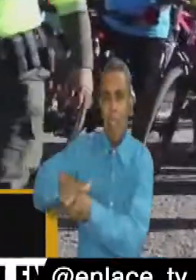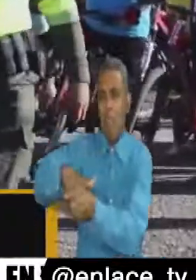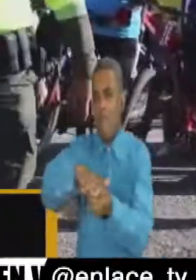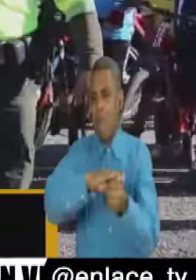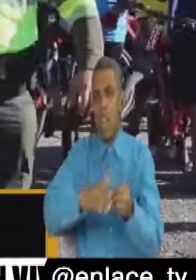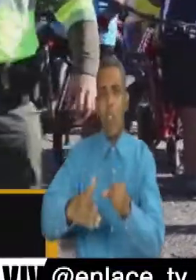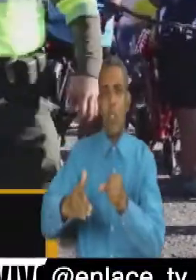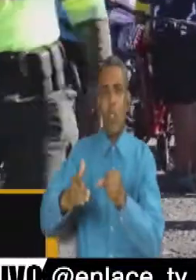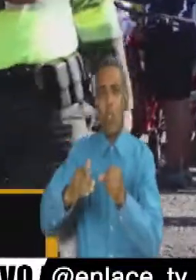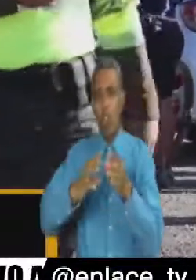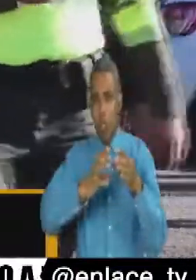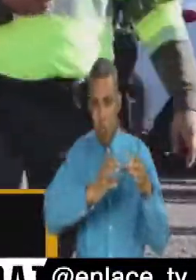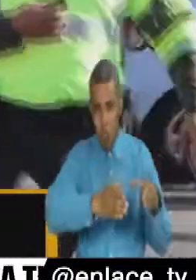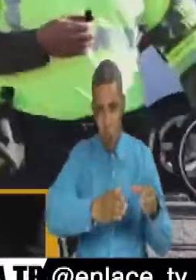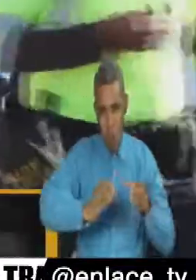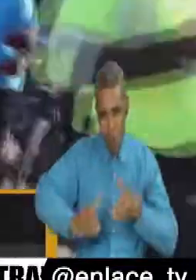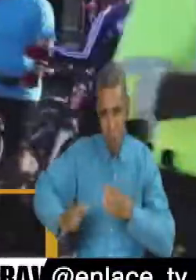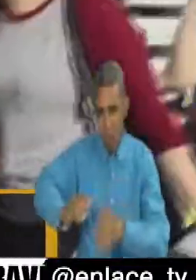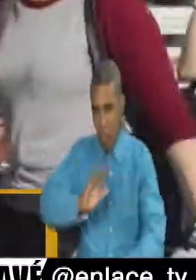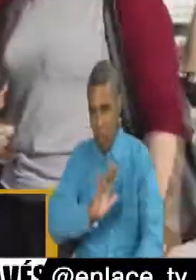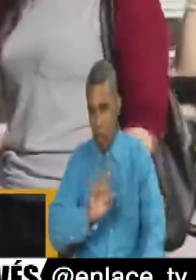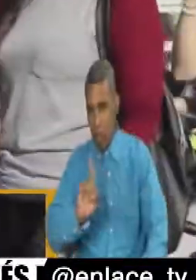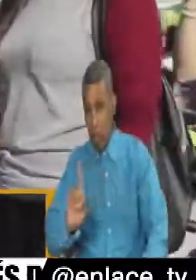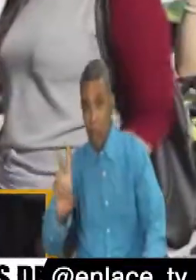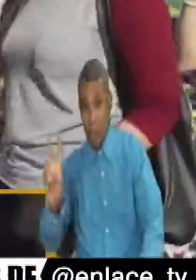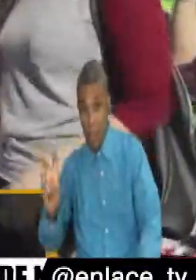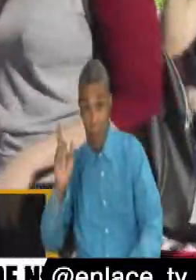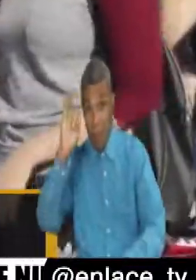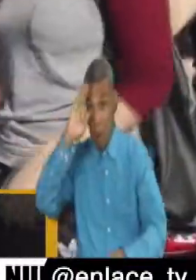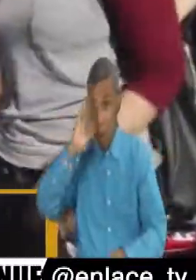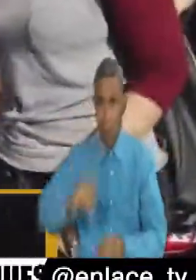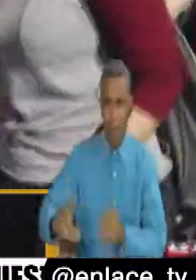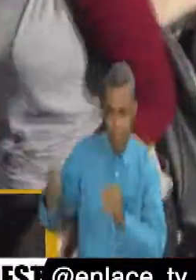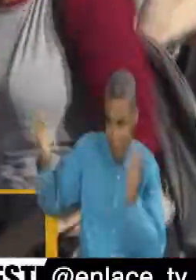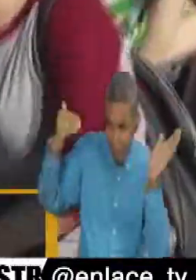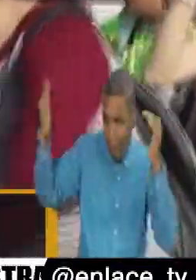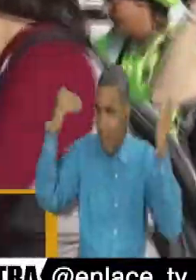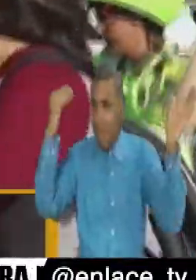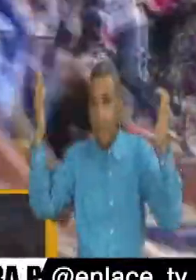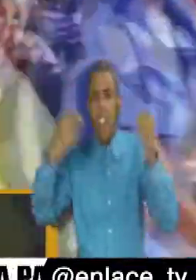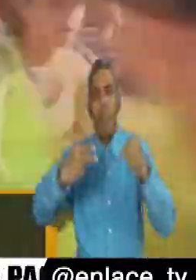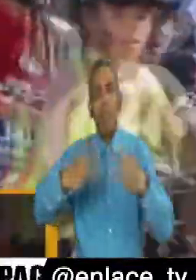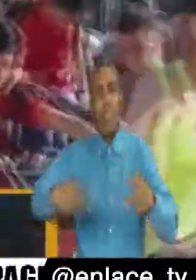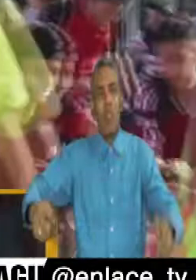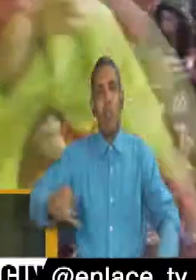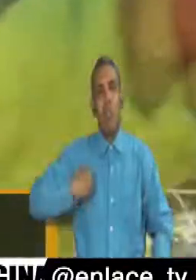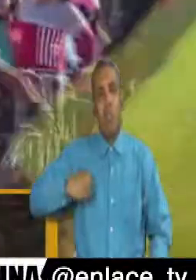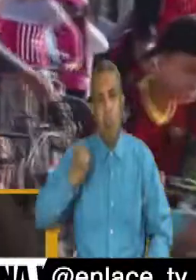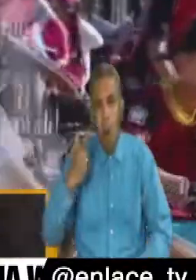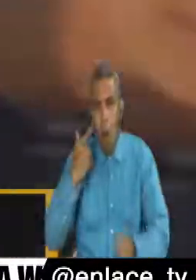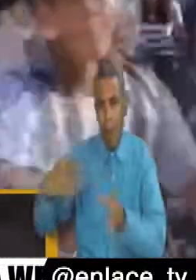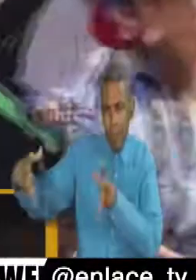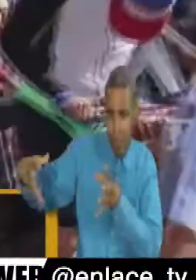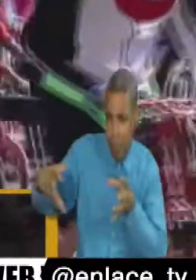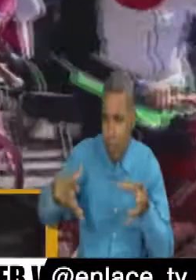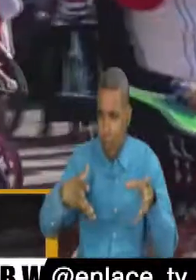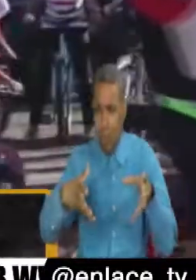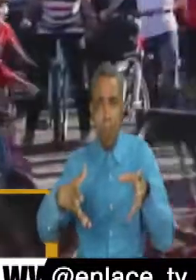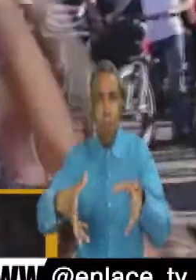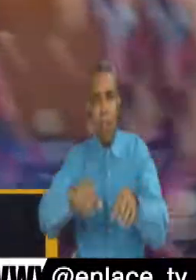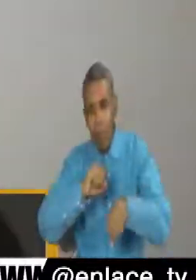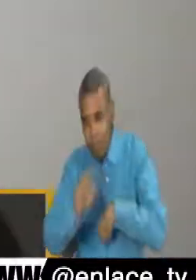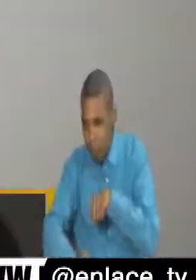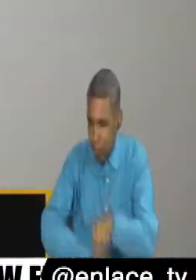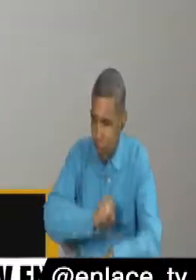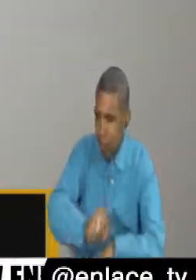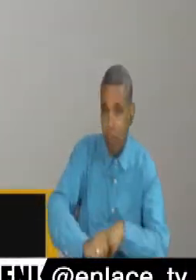Departamento de Policía del Magdalena Medio realizó la Ruta por la Vida para los niños, jóvenes y adultos, campaña para prevenir el suicidio en Barranca